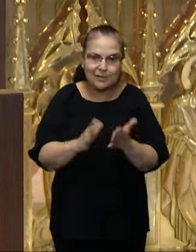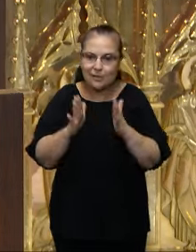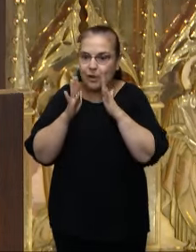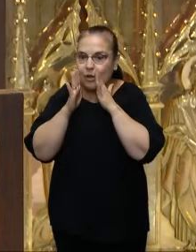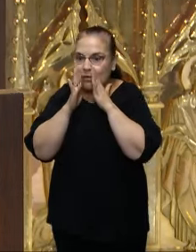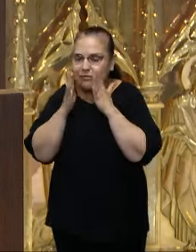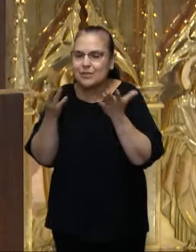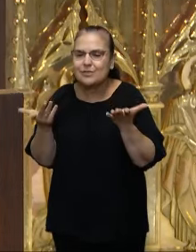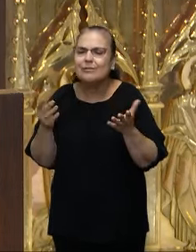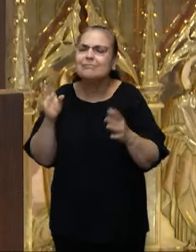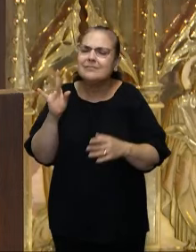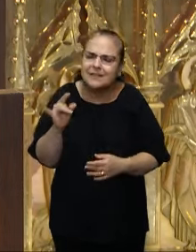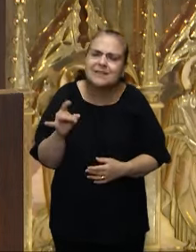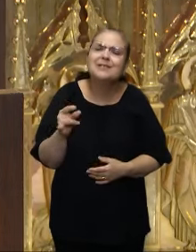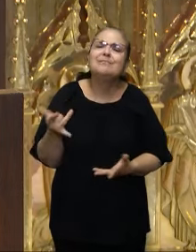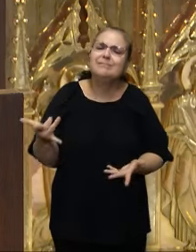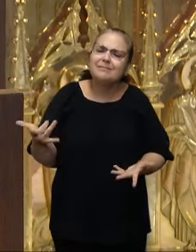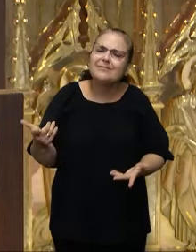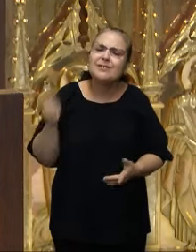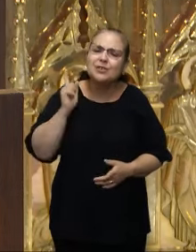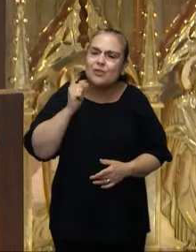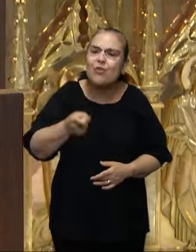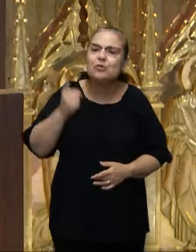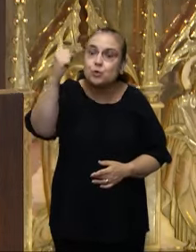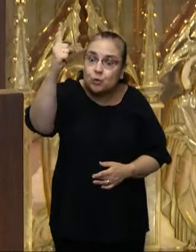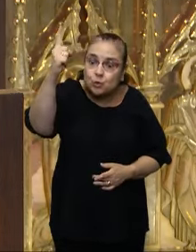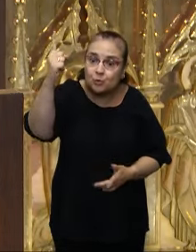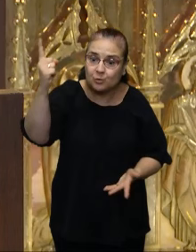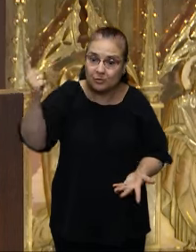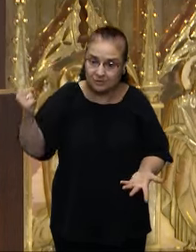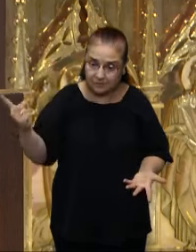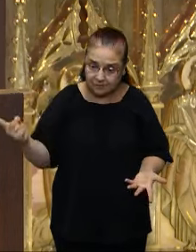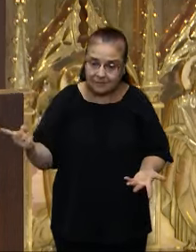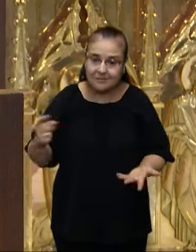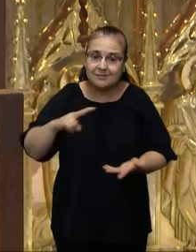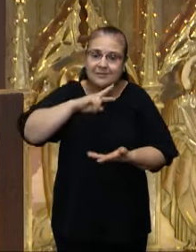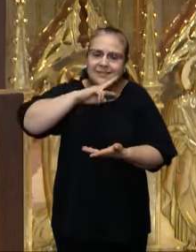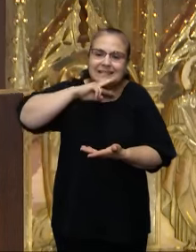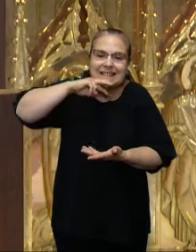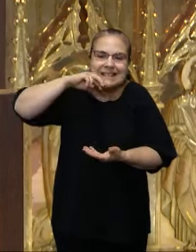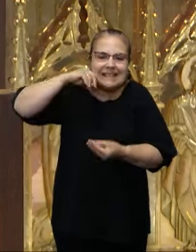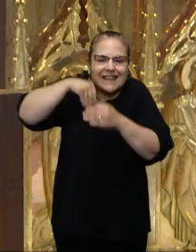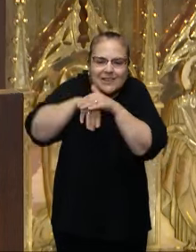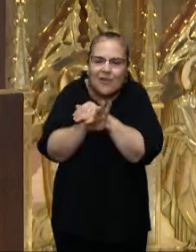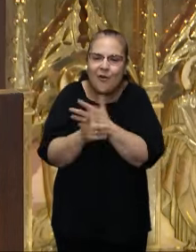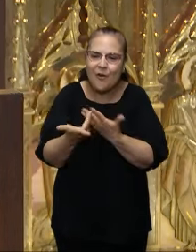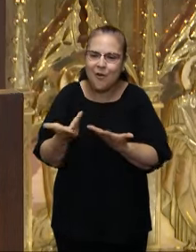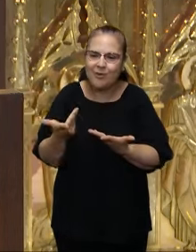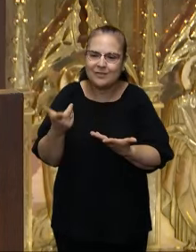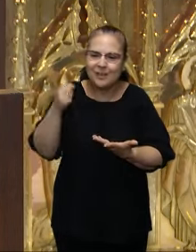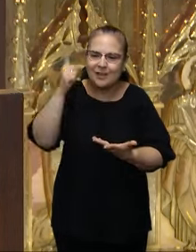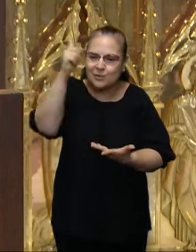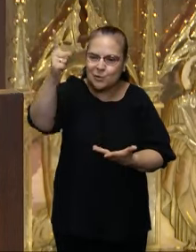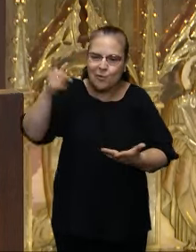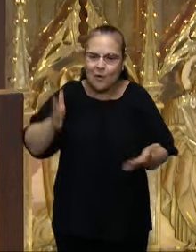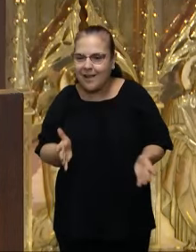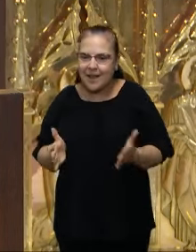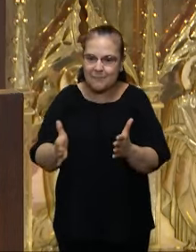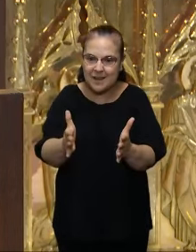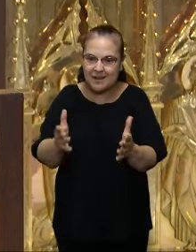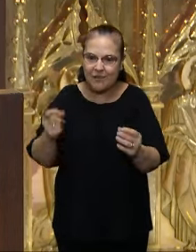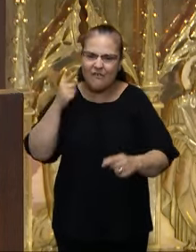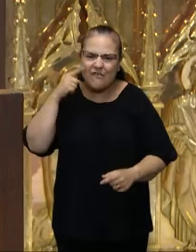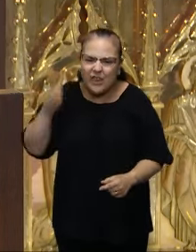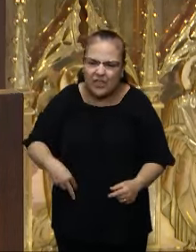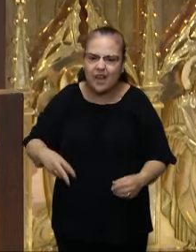que sí, Señor. Tú y solo tú eres el tesoro. Tú y solo tú eres el camino, la verdad y la vida. Y